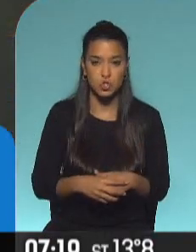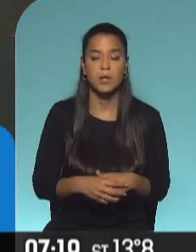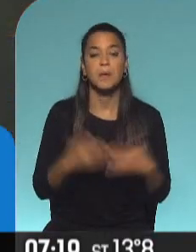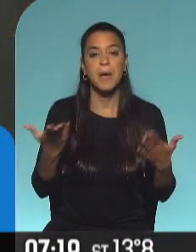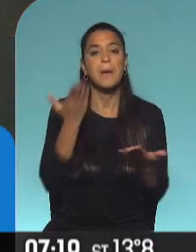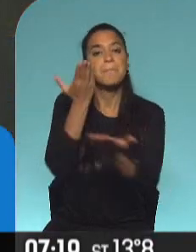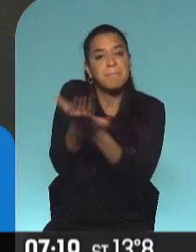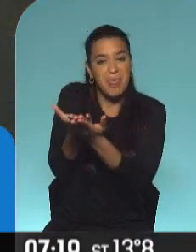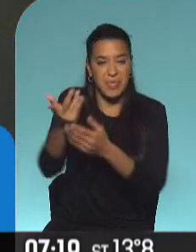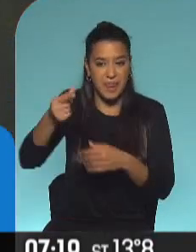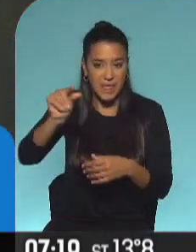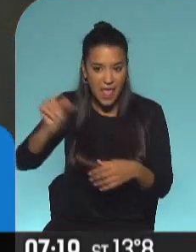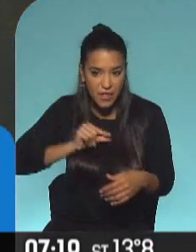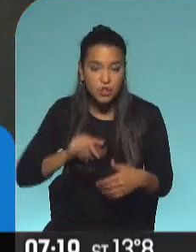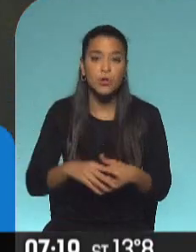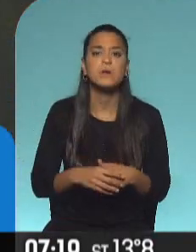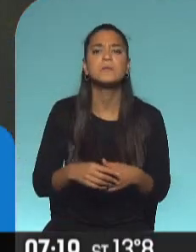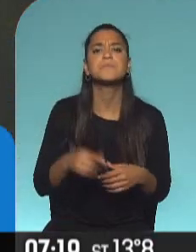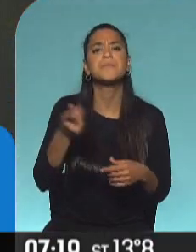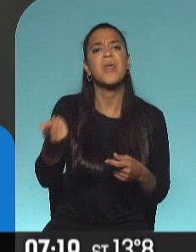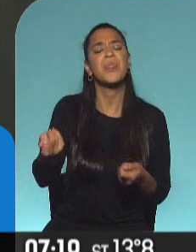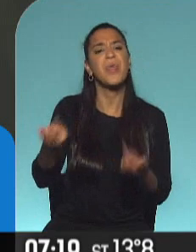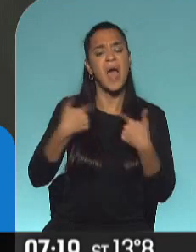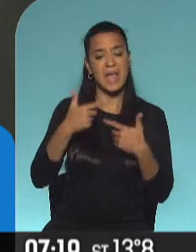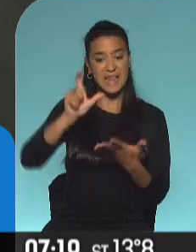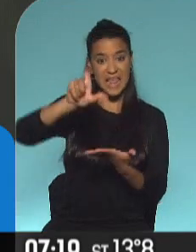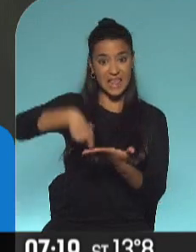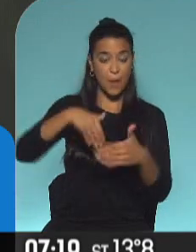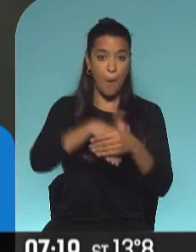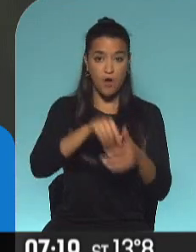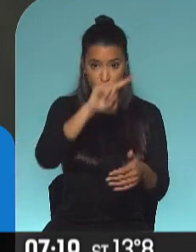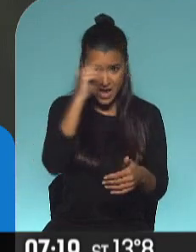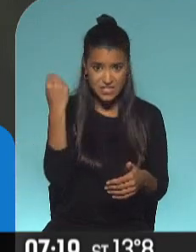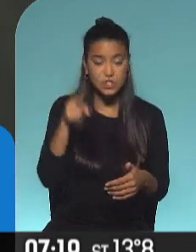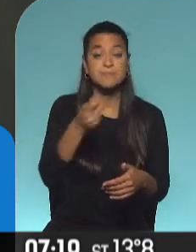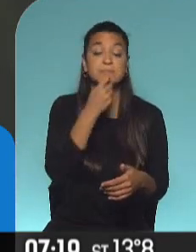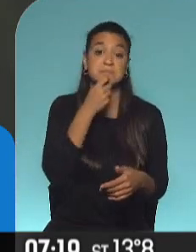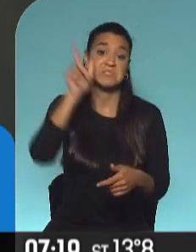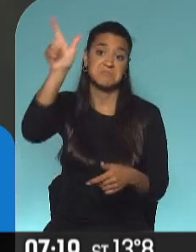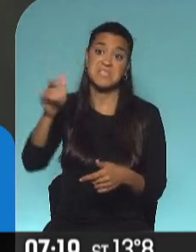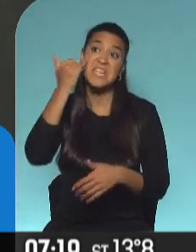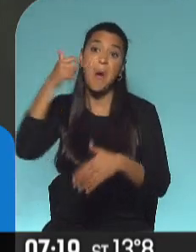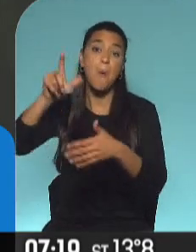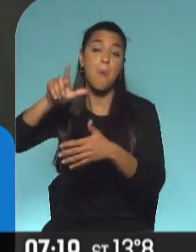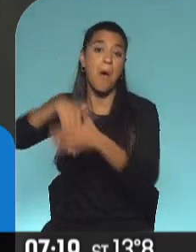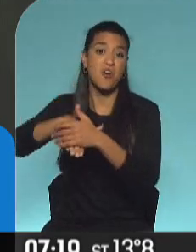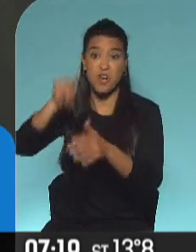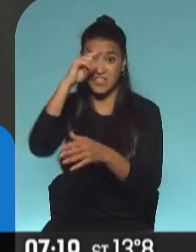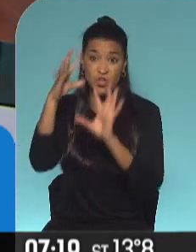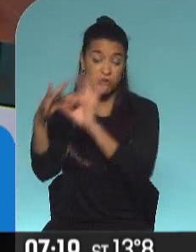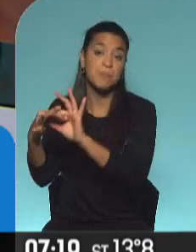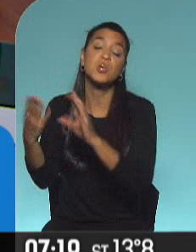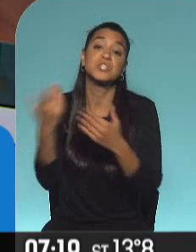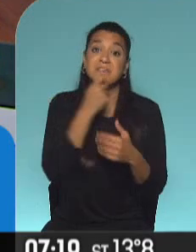pedir de este crédito. Te van a dar una tarjeta del Banco Nación. Si sos cliente, ya está. Si no sos cliente, lo